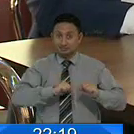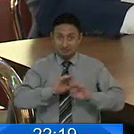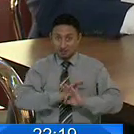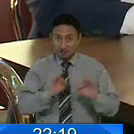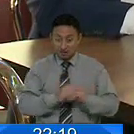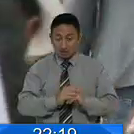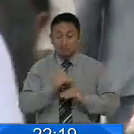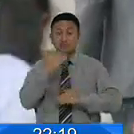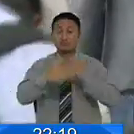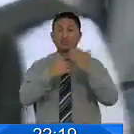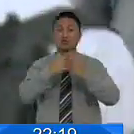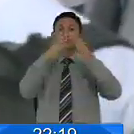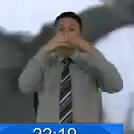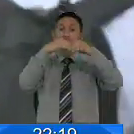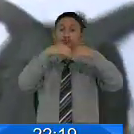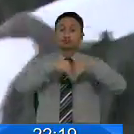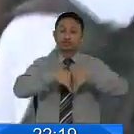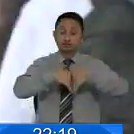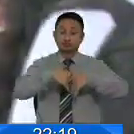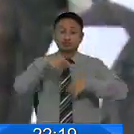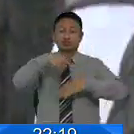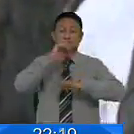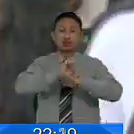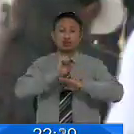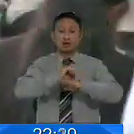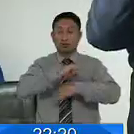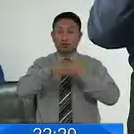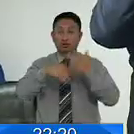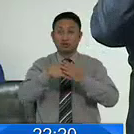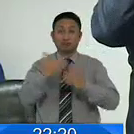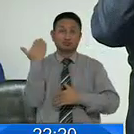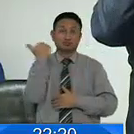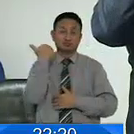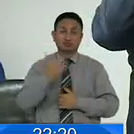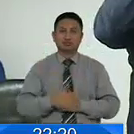podría dar una crisis de deuda que afectaría a la nación en su conjunto. Informó Javier Rosero.